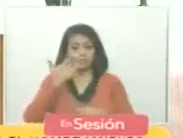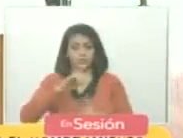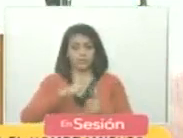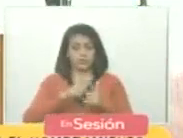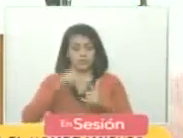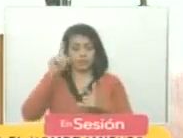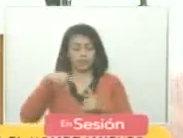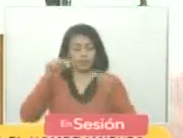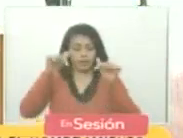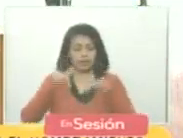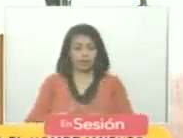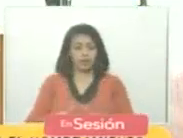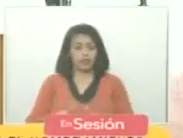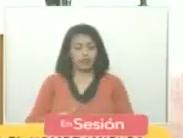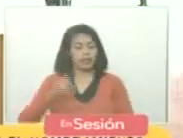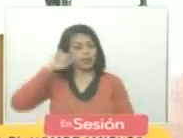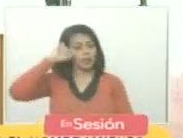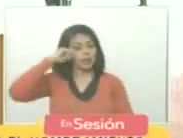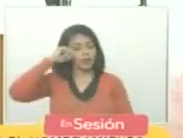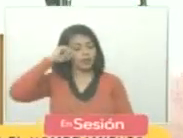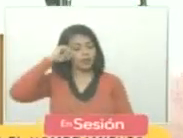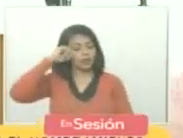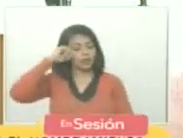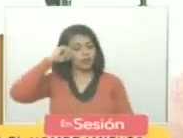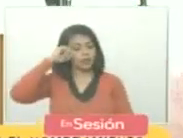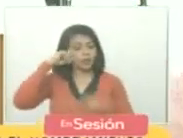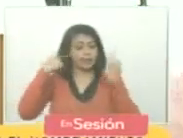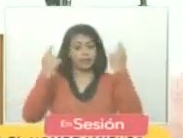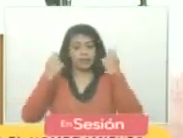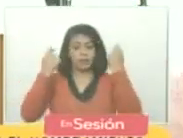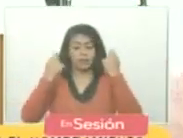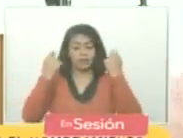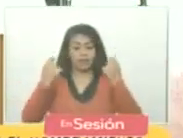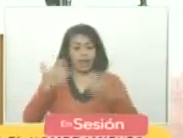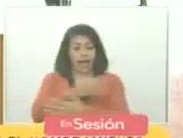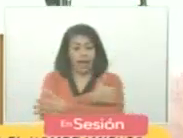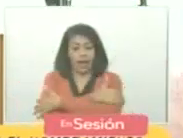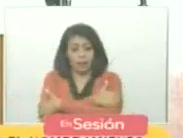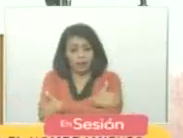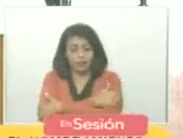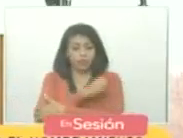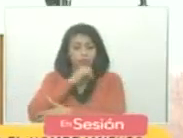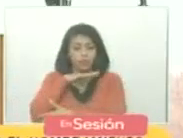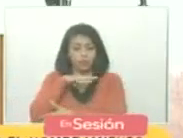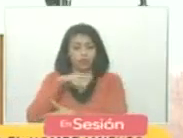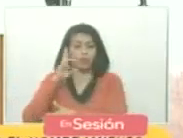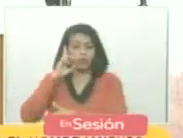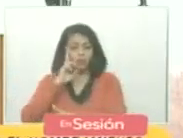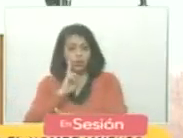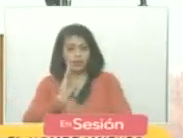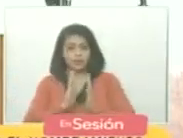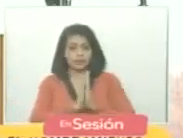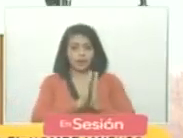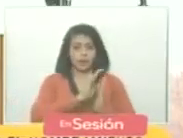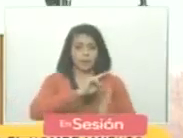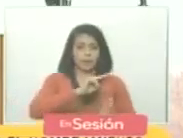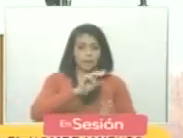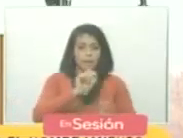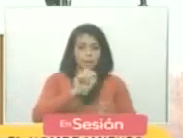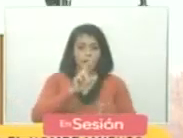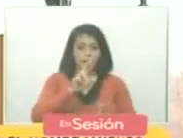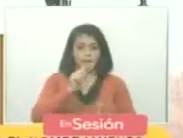tuvimos acá la conmemoración o la celebración de ese abrazo histórico entre Bolívar y San Martín.